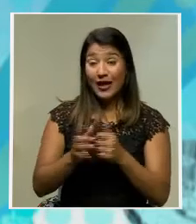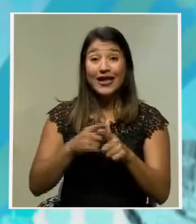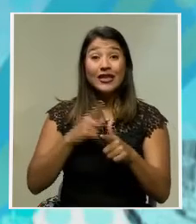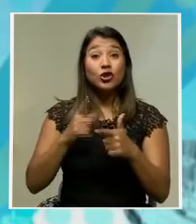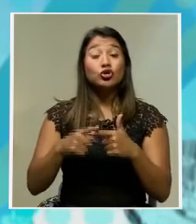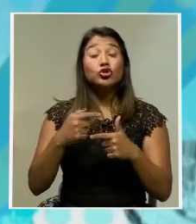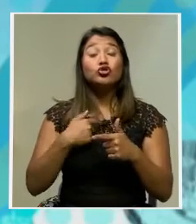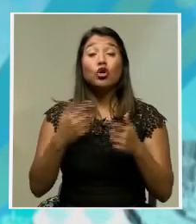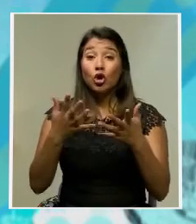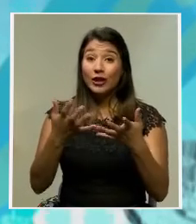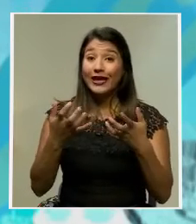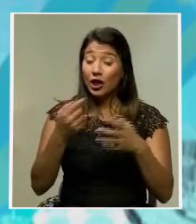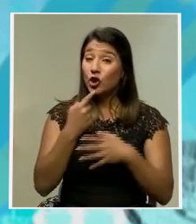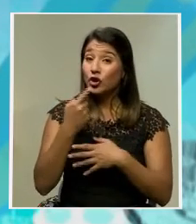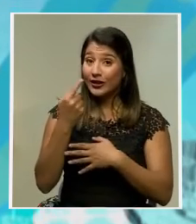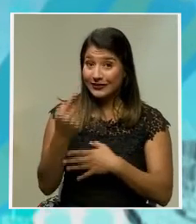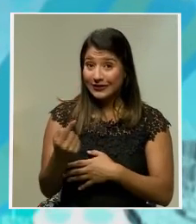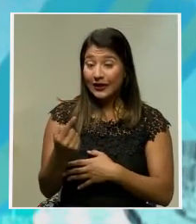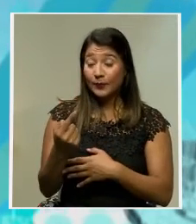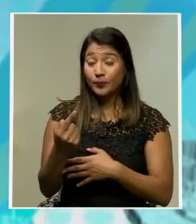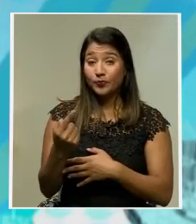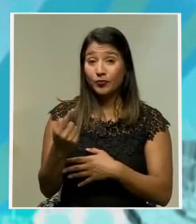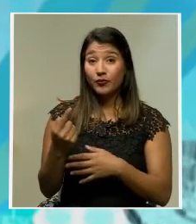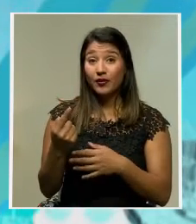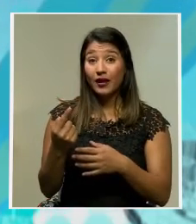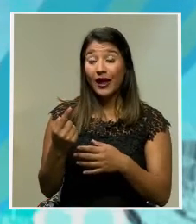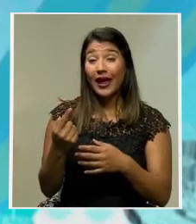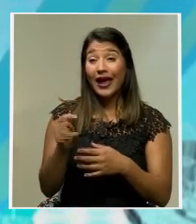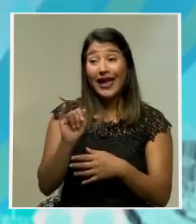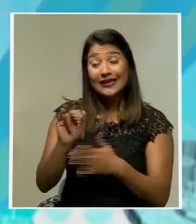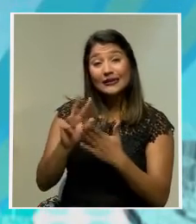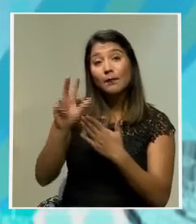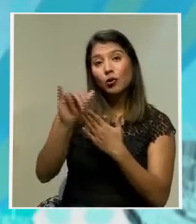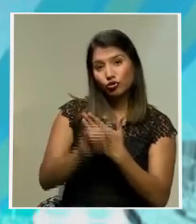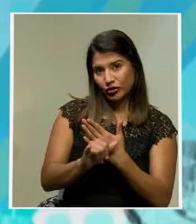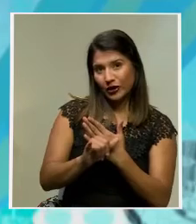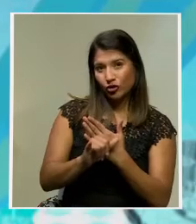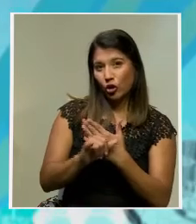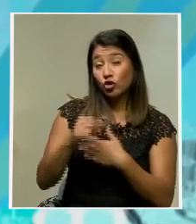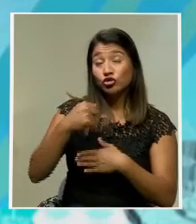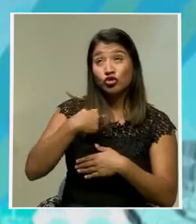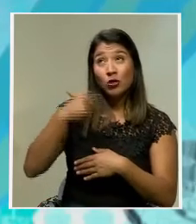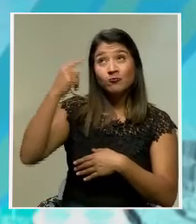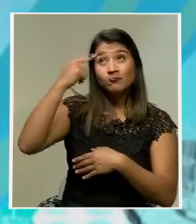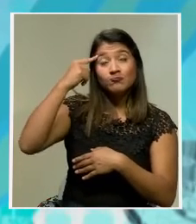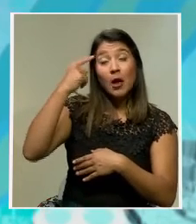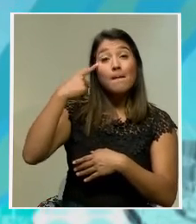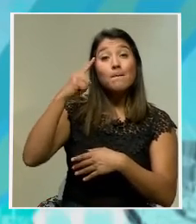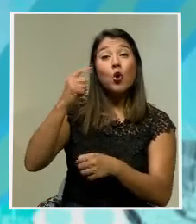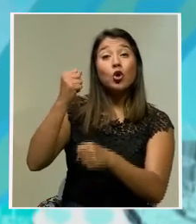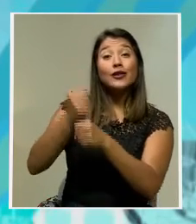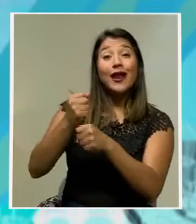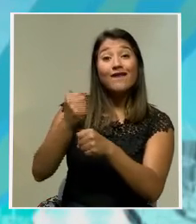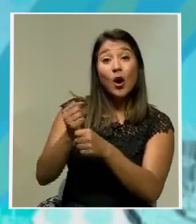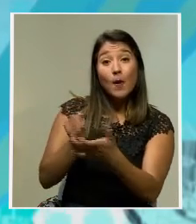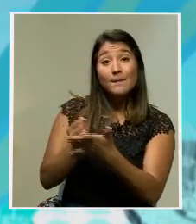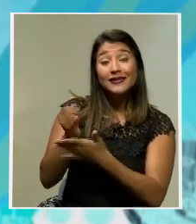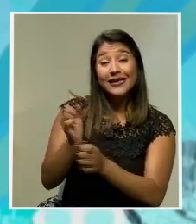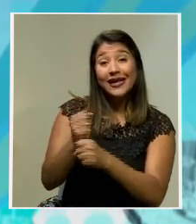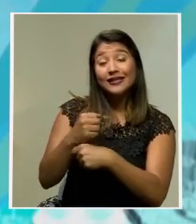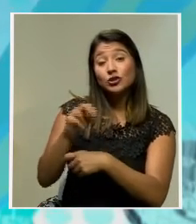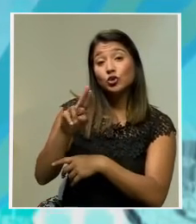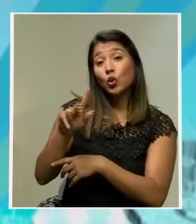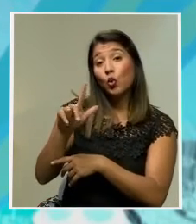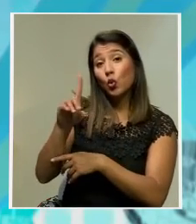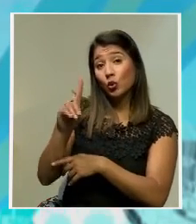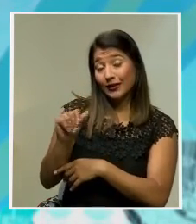en este espacio que mucho de este proyecto surge a la luz del trabajo periodístico que hace doña Hulda